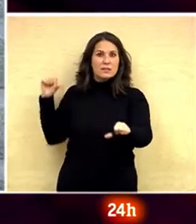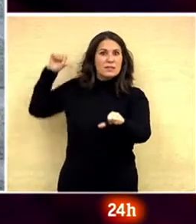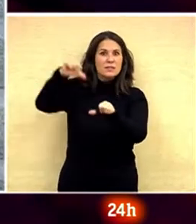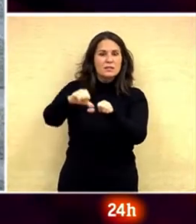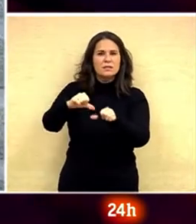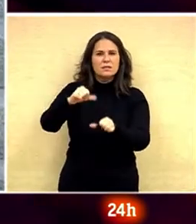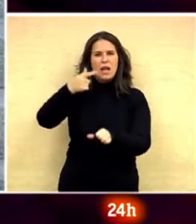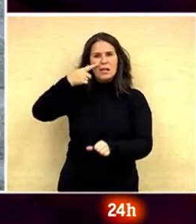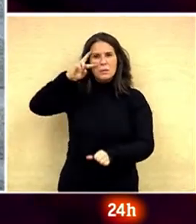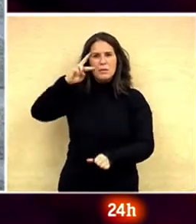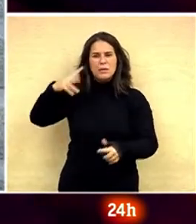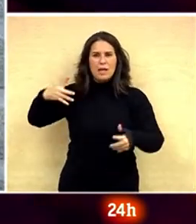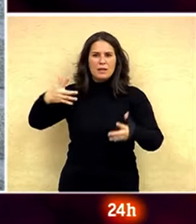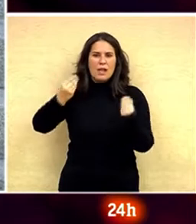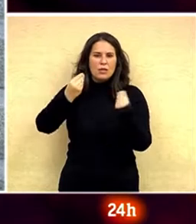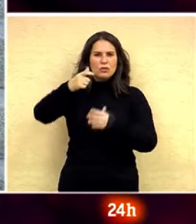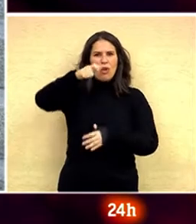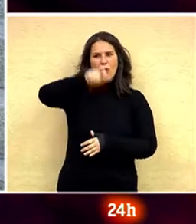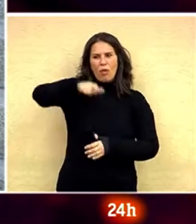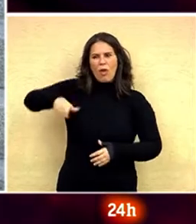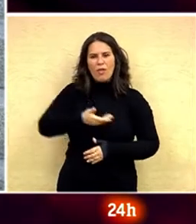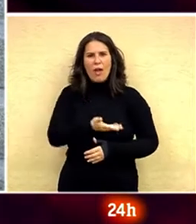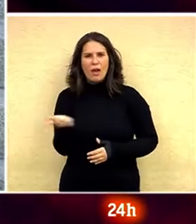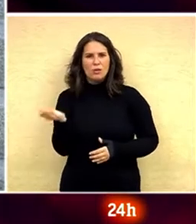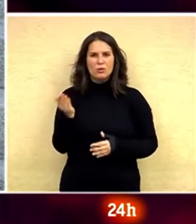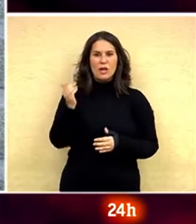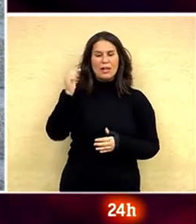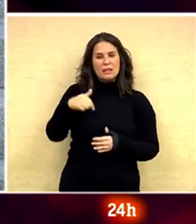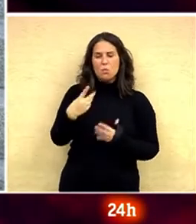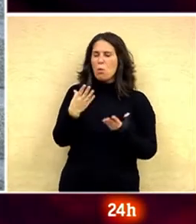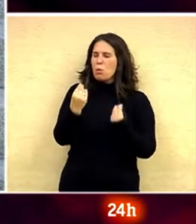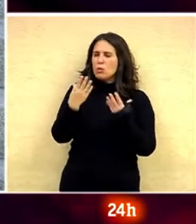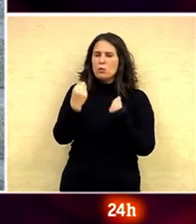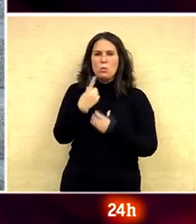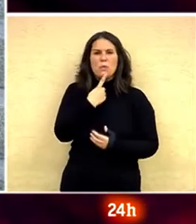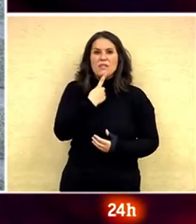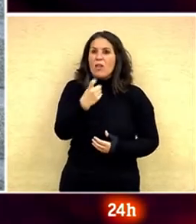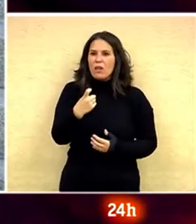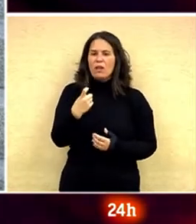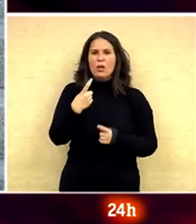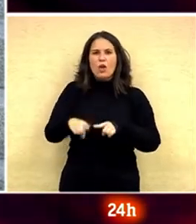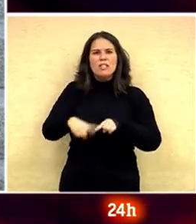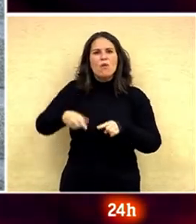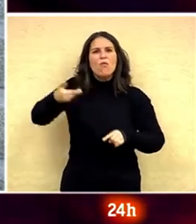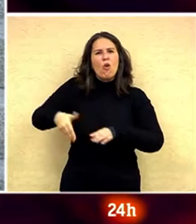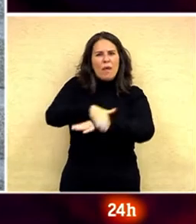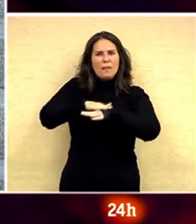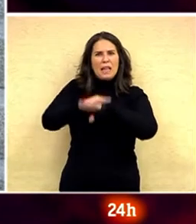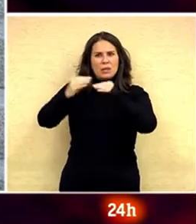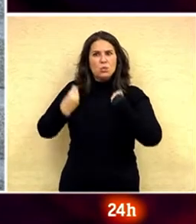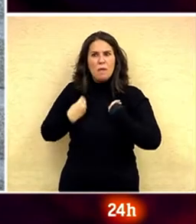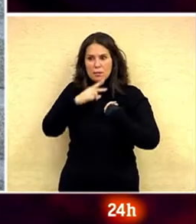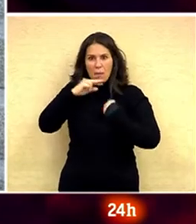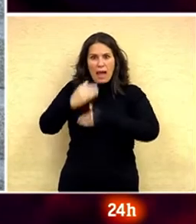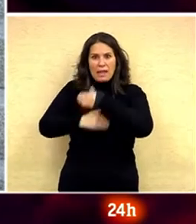experimentado tantos ciudadanos, para quienes ha sido mucho más difícil mantener los elementos fundamentales